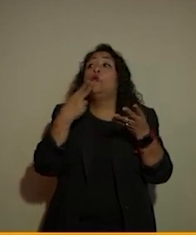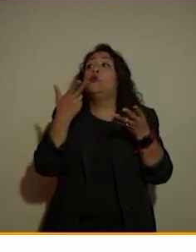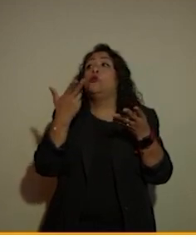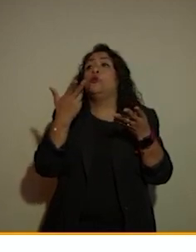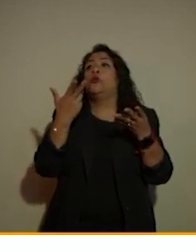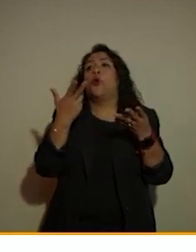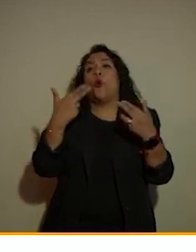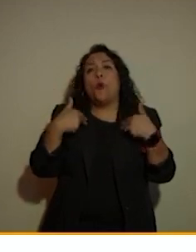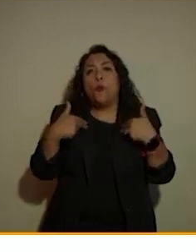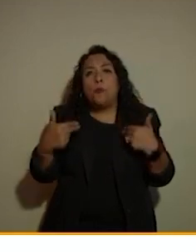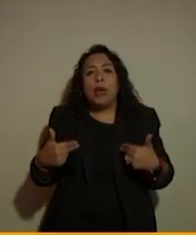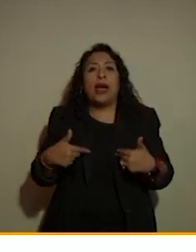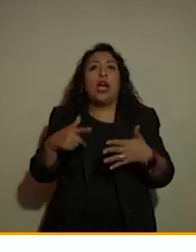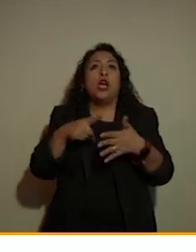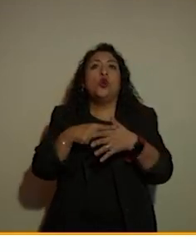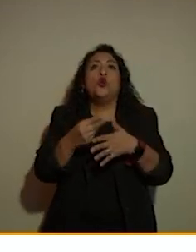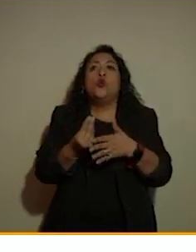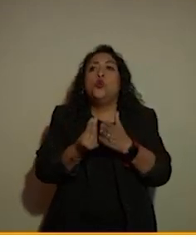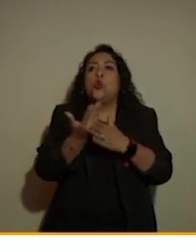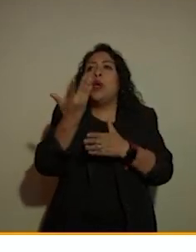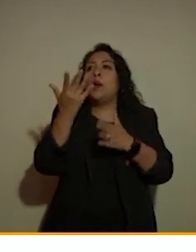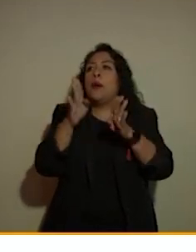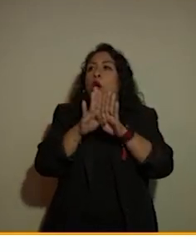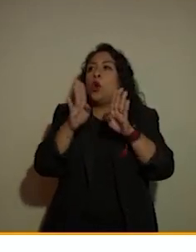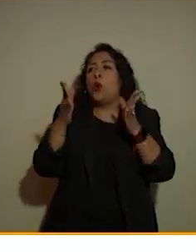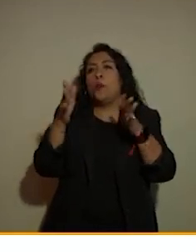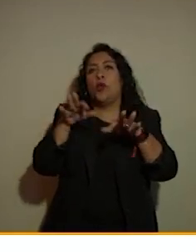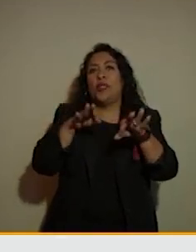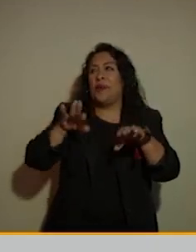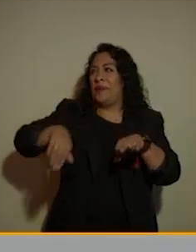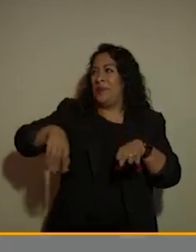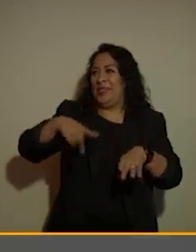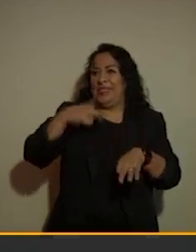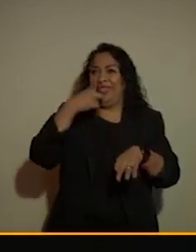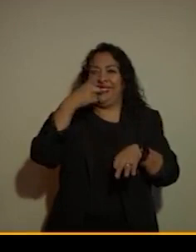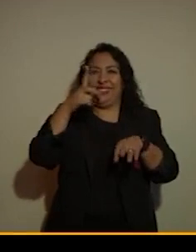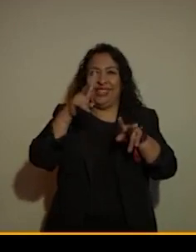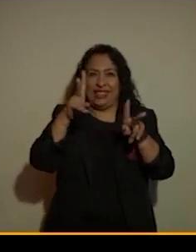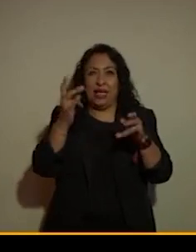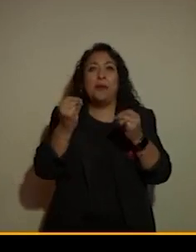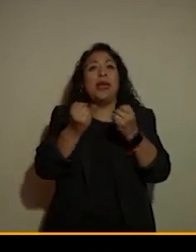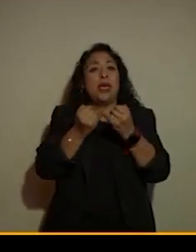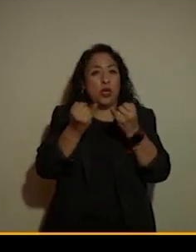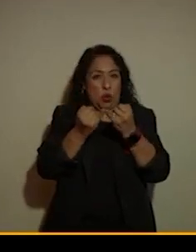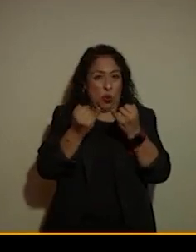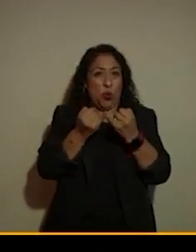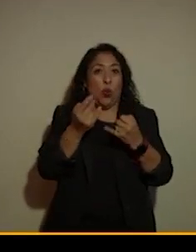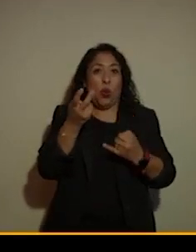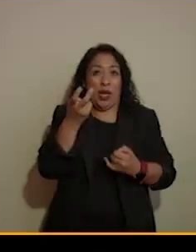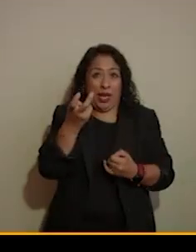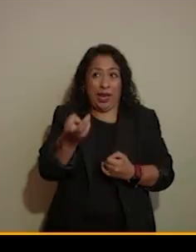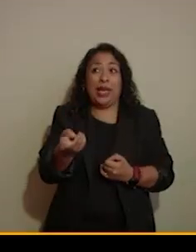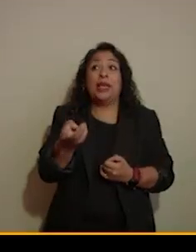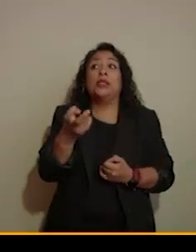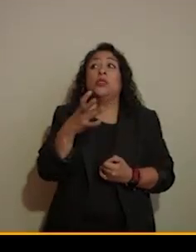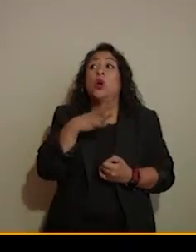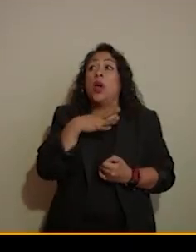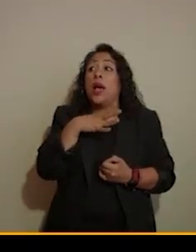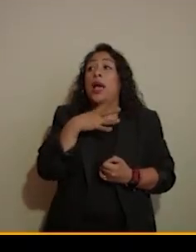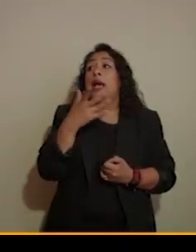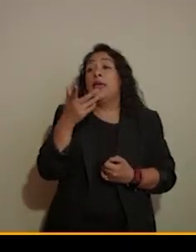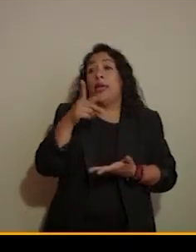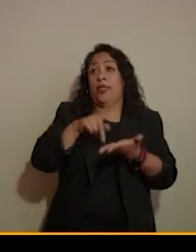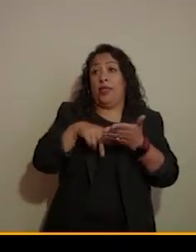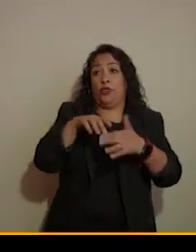humanos, el tema de inventar nuevas formas de trabajar, como lo estaban platicando ahorita, también es algo que nos traen las